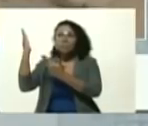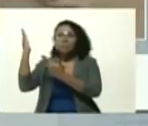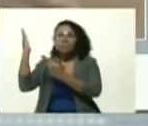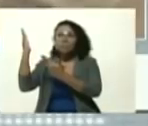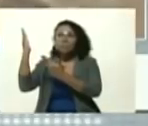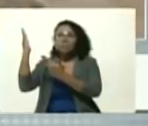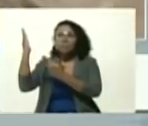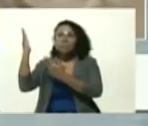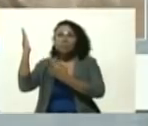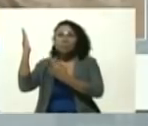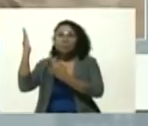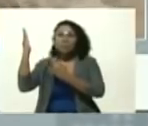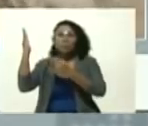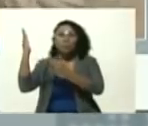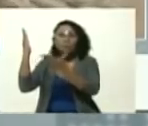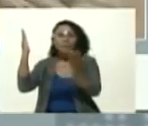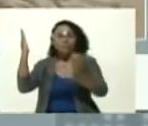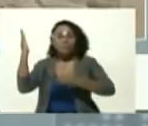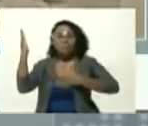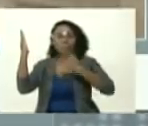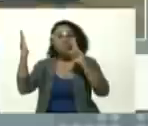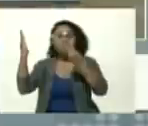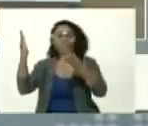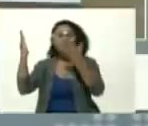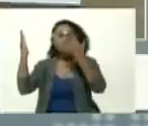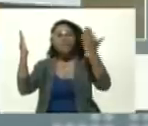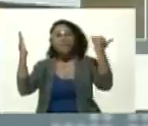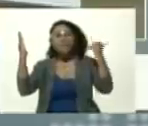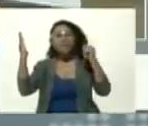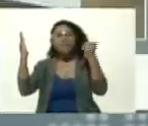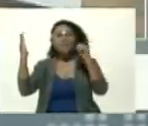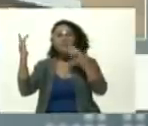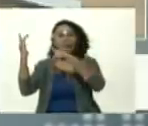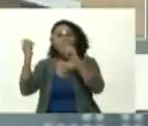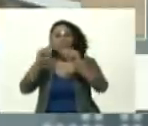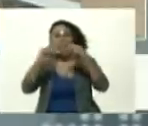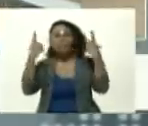ustedes, Jason, si pueden ver estas imágenes del pasado sábado en La Guaira.